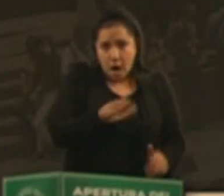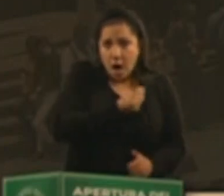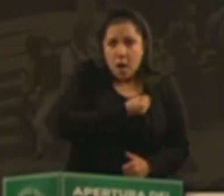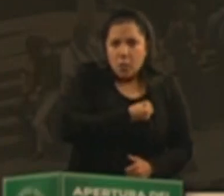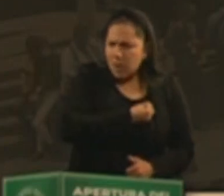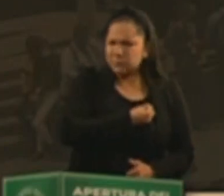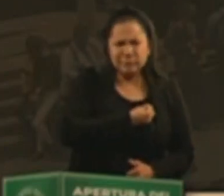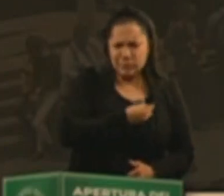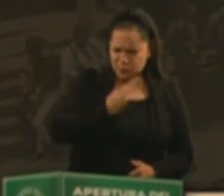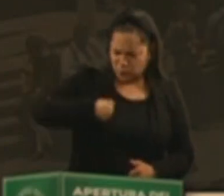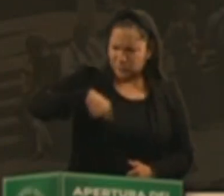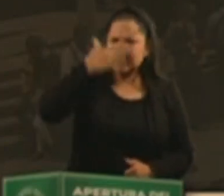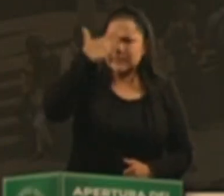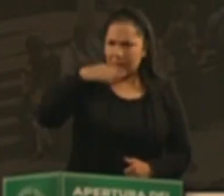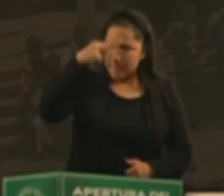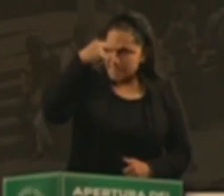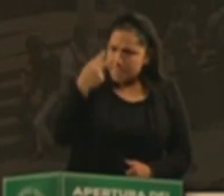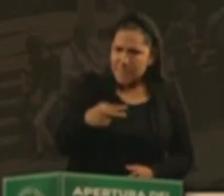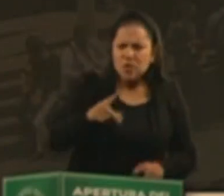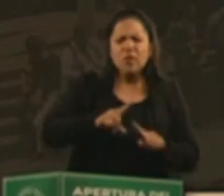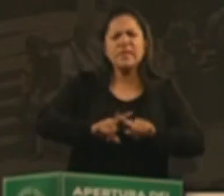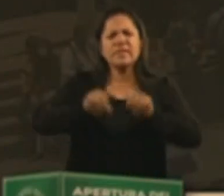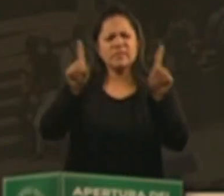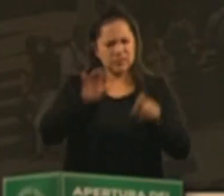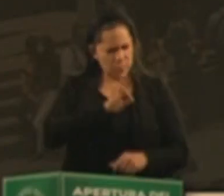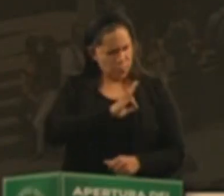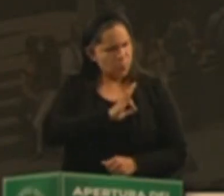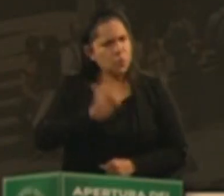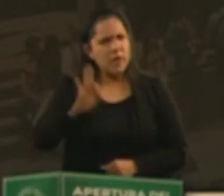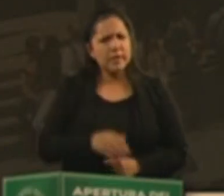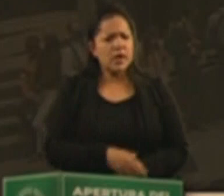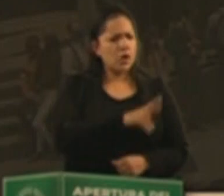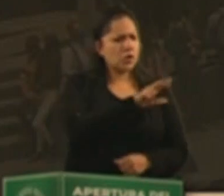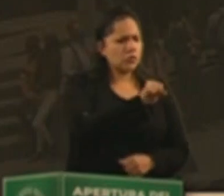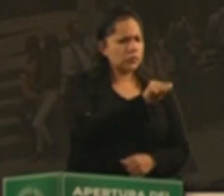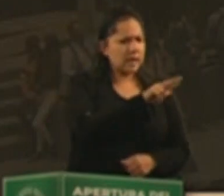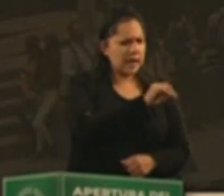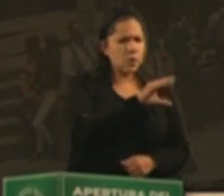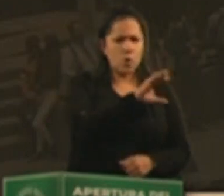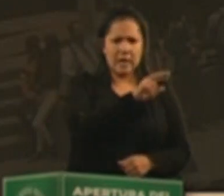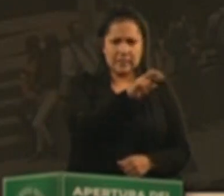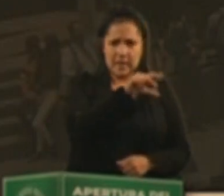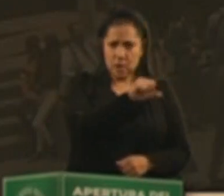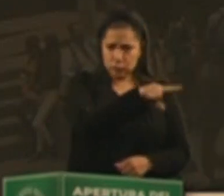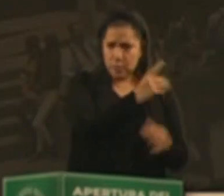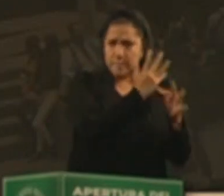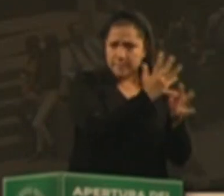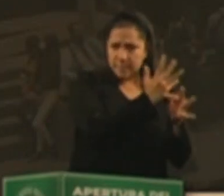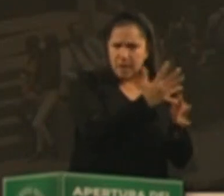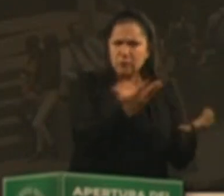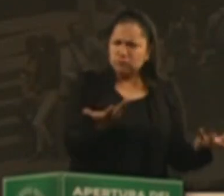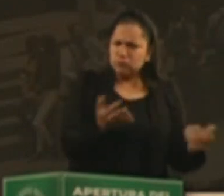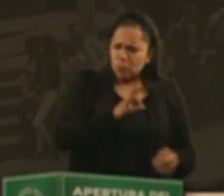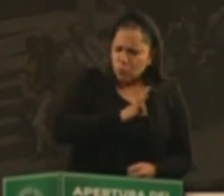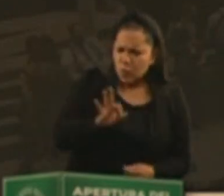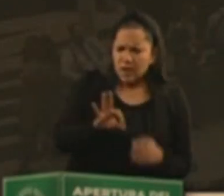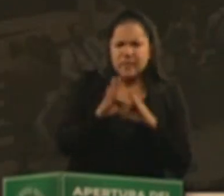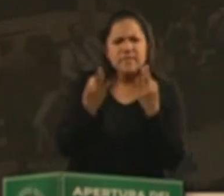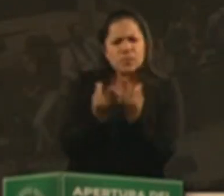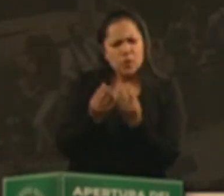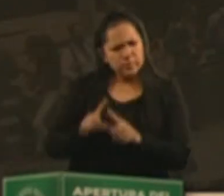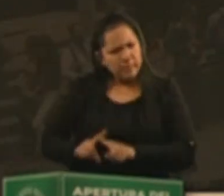diría Rosario Castellanos, debe de haber de otro modo de ser humano y